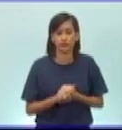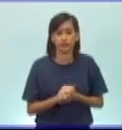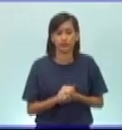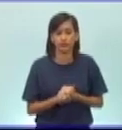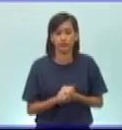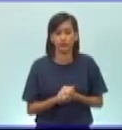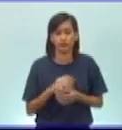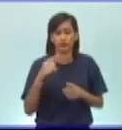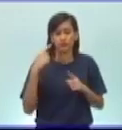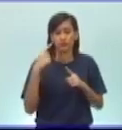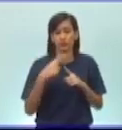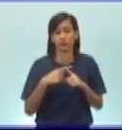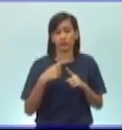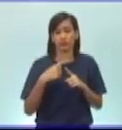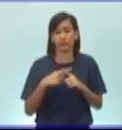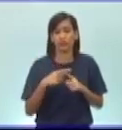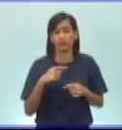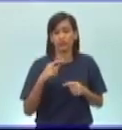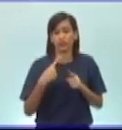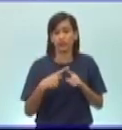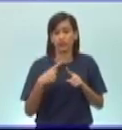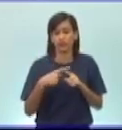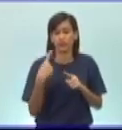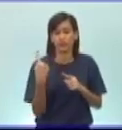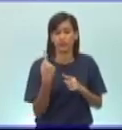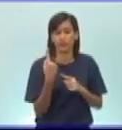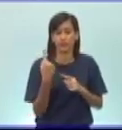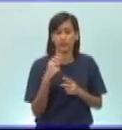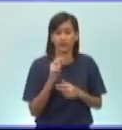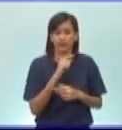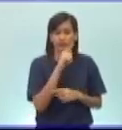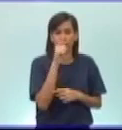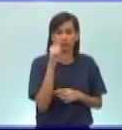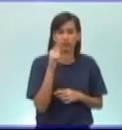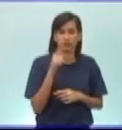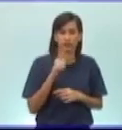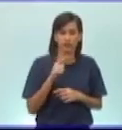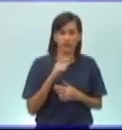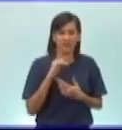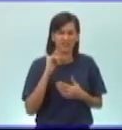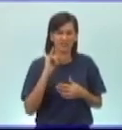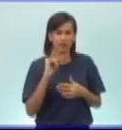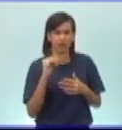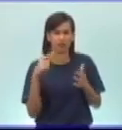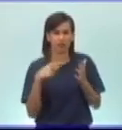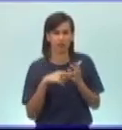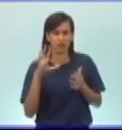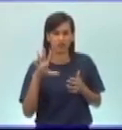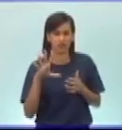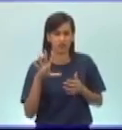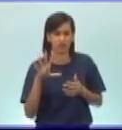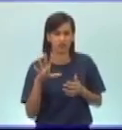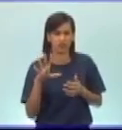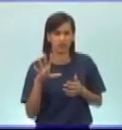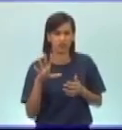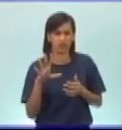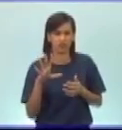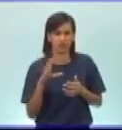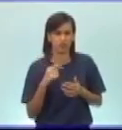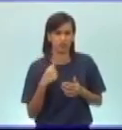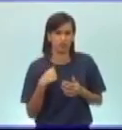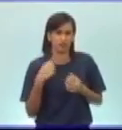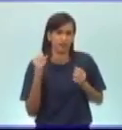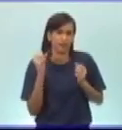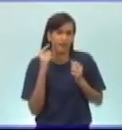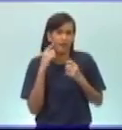vamos a sustraer. Les preguntamos, ¿es 6 múltiplo de 5? Estoy claro